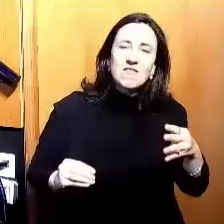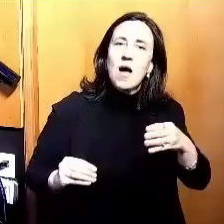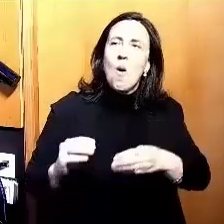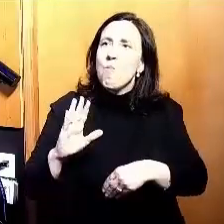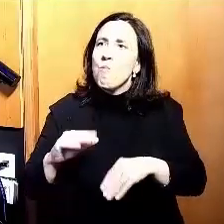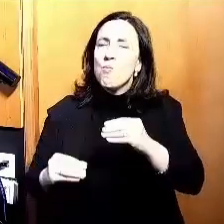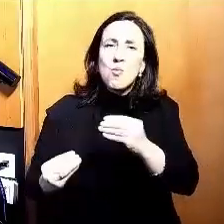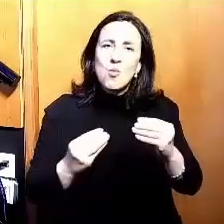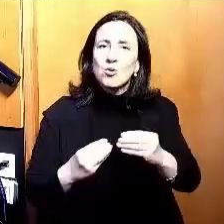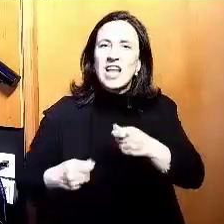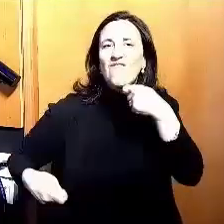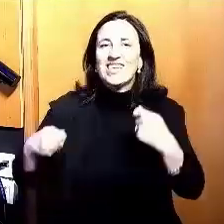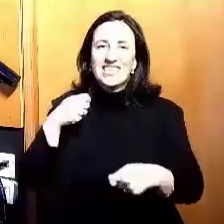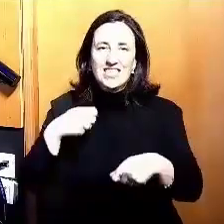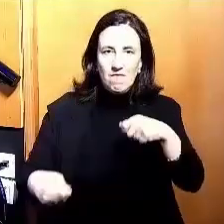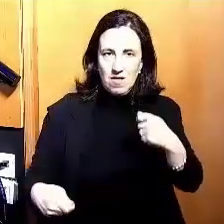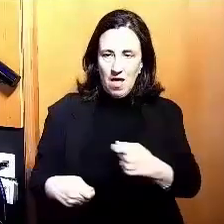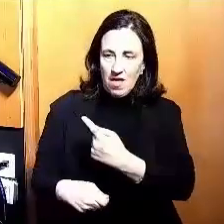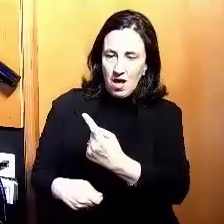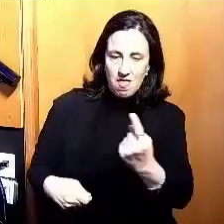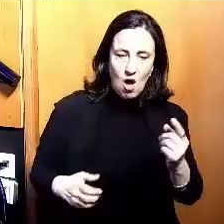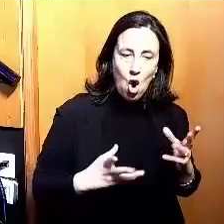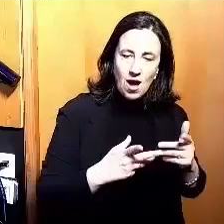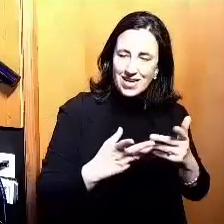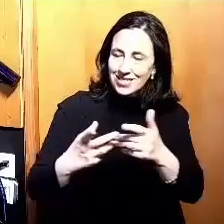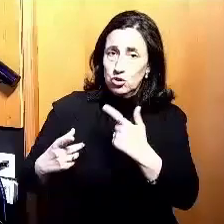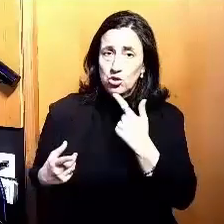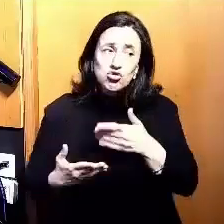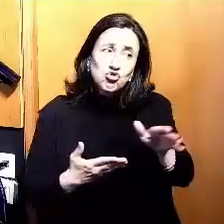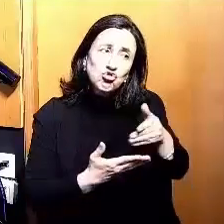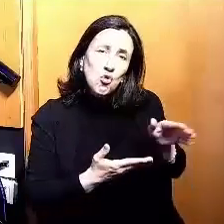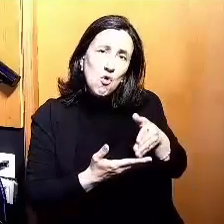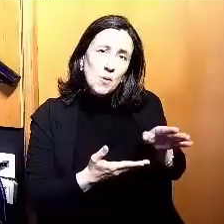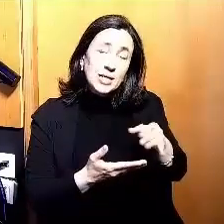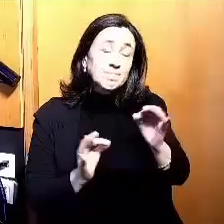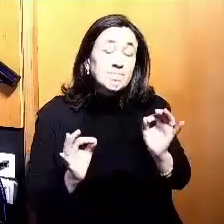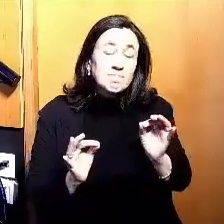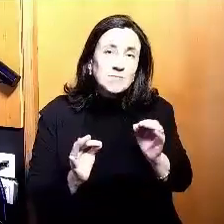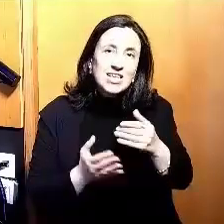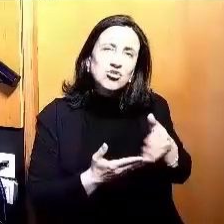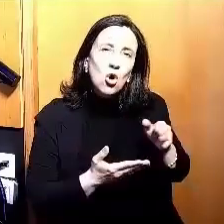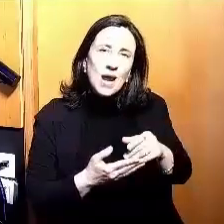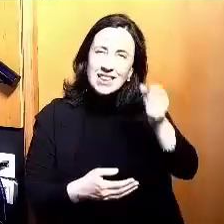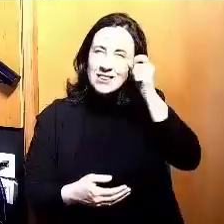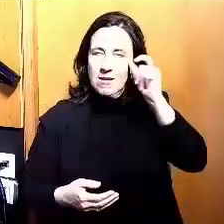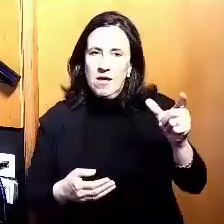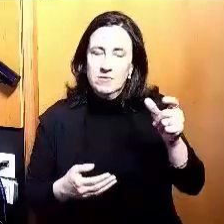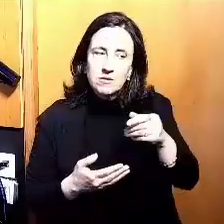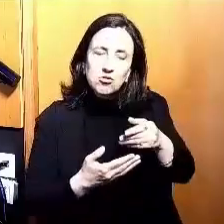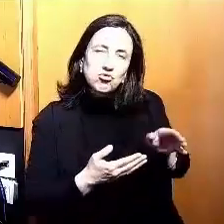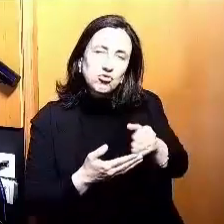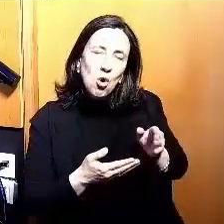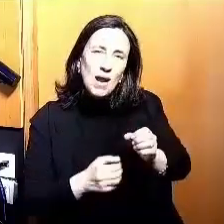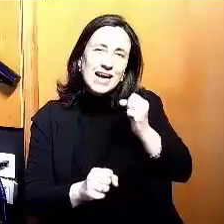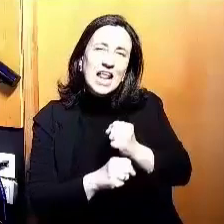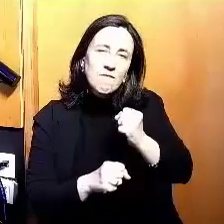a la coyuntura. Entonces, yo creo que no sé si hay algo que va a sobrar. Creo que sobra capacidad y talento para poder